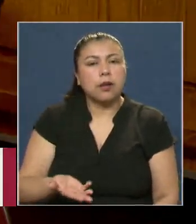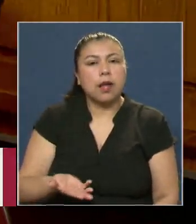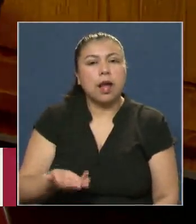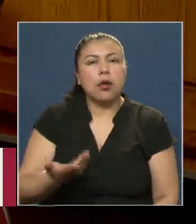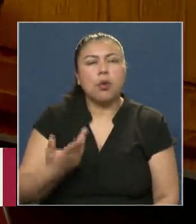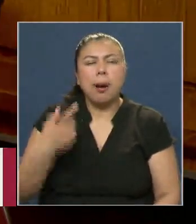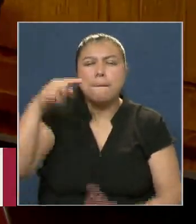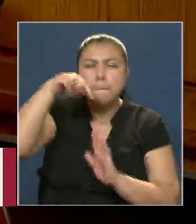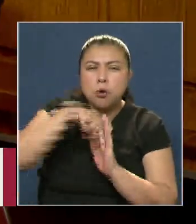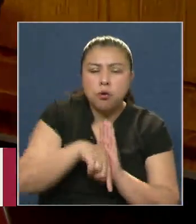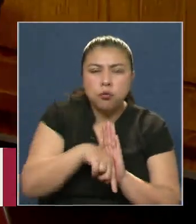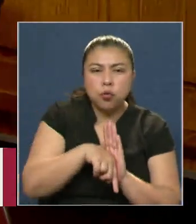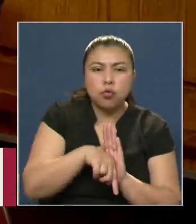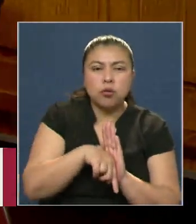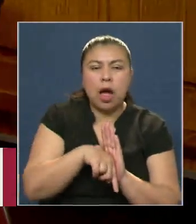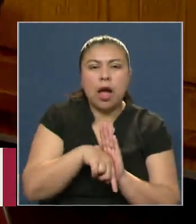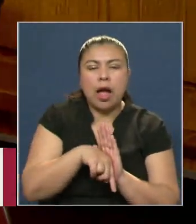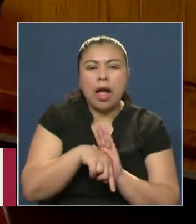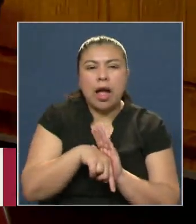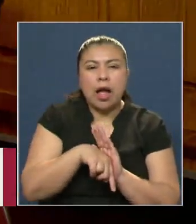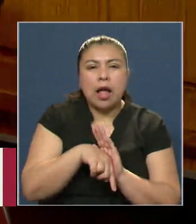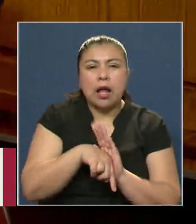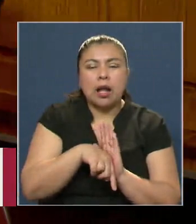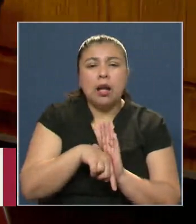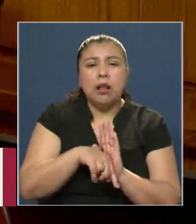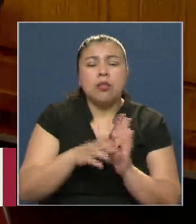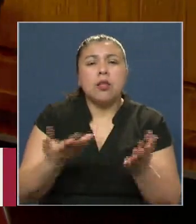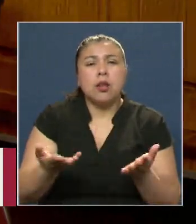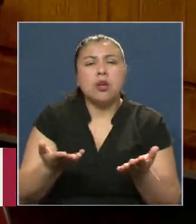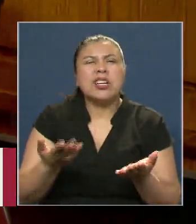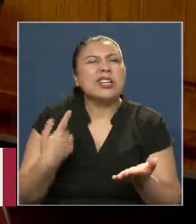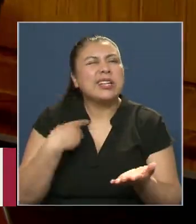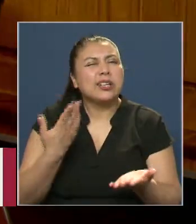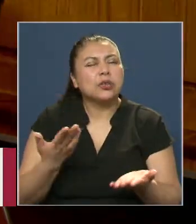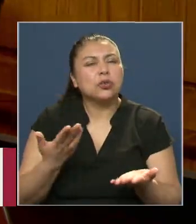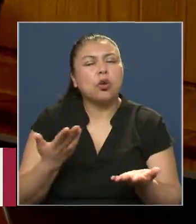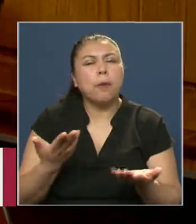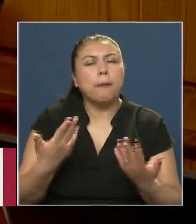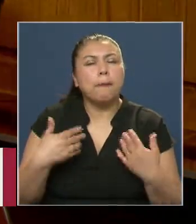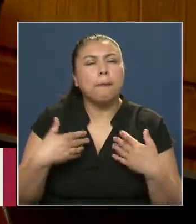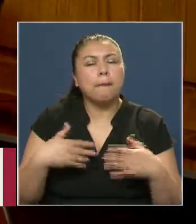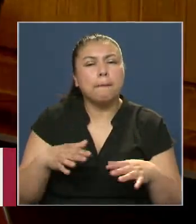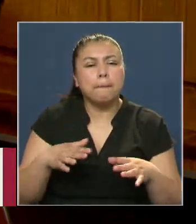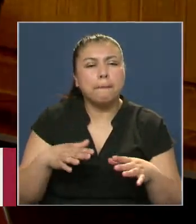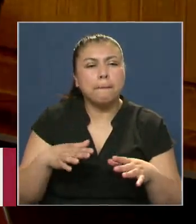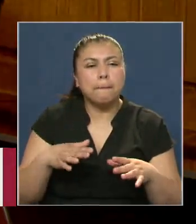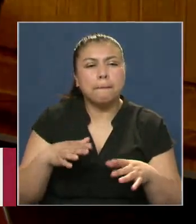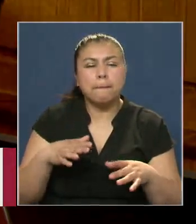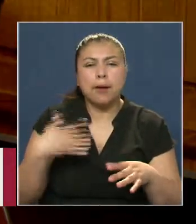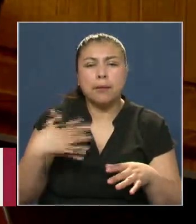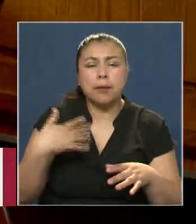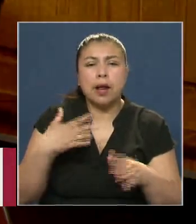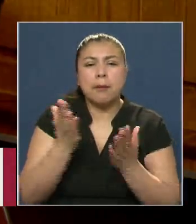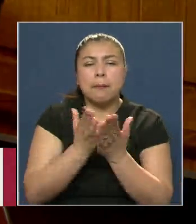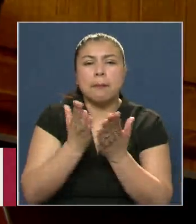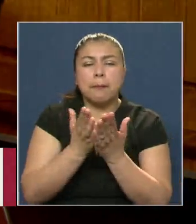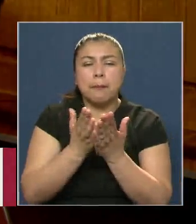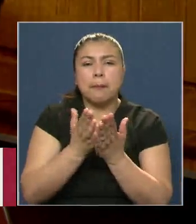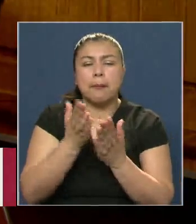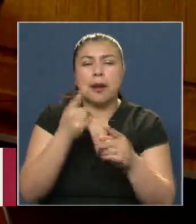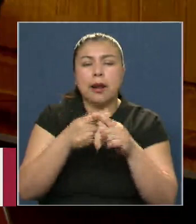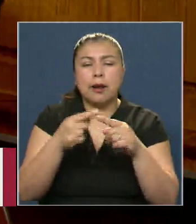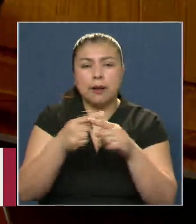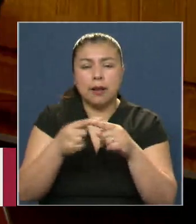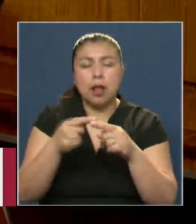vena, ¿cierto?, voy a decirlo así, de lo que son justamente los reclamos de la gente que se reconoce como clase media, donde el